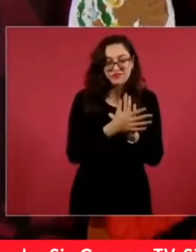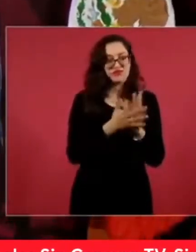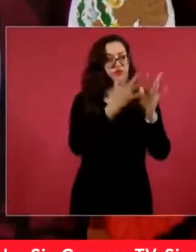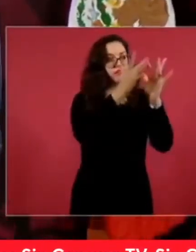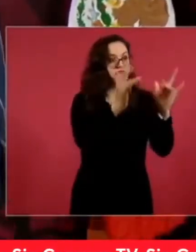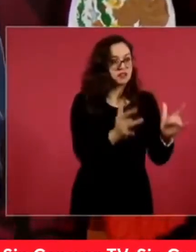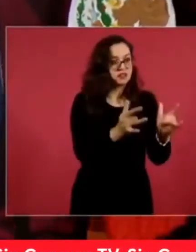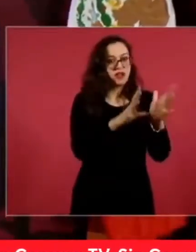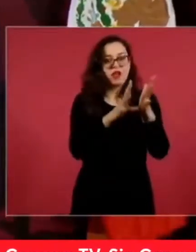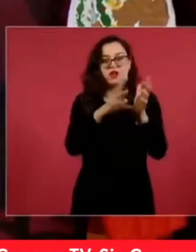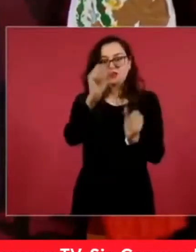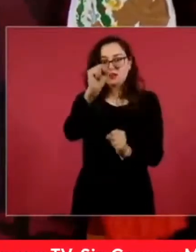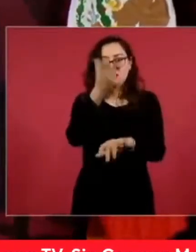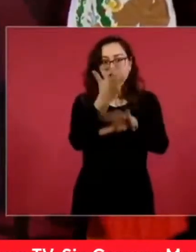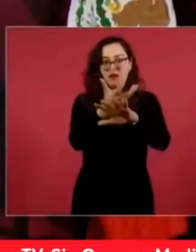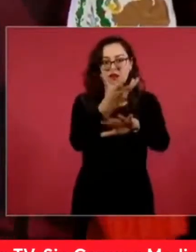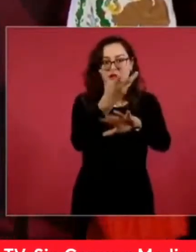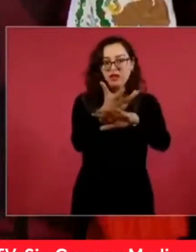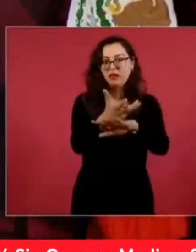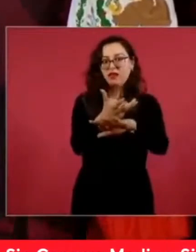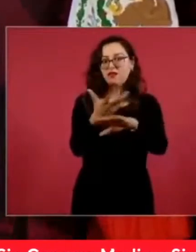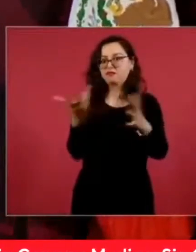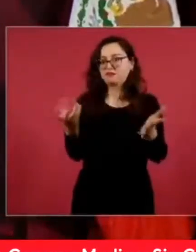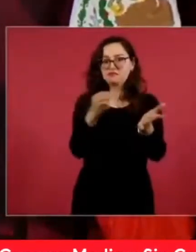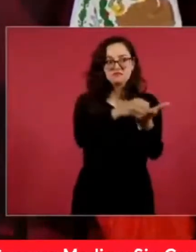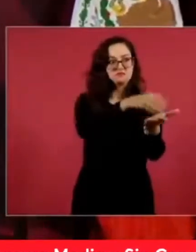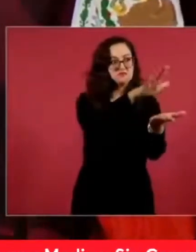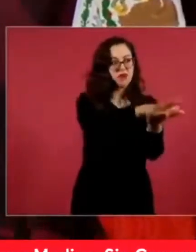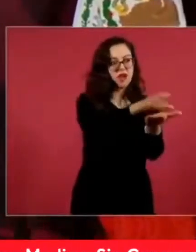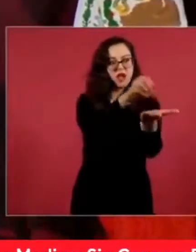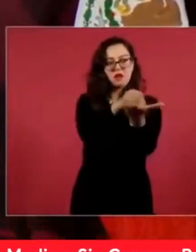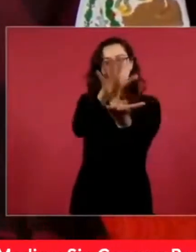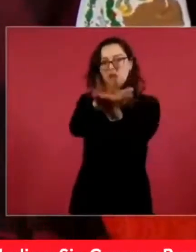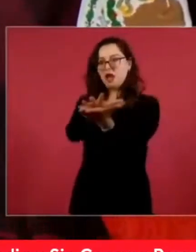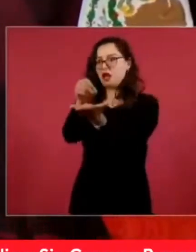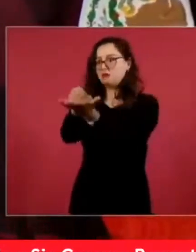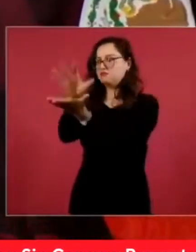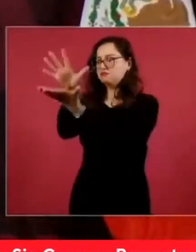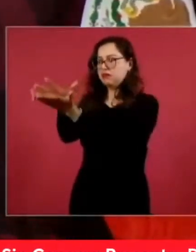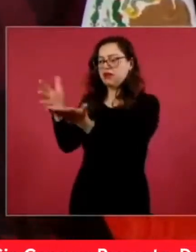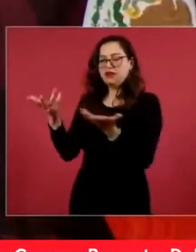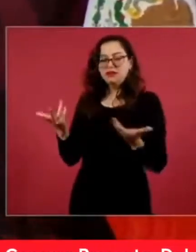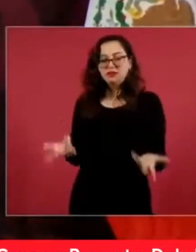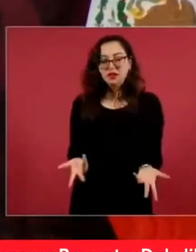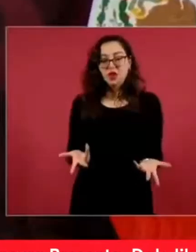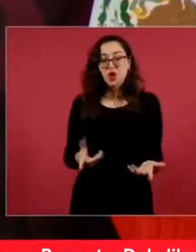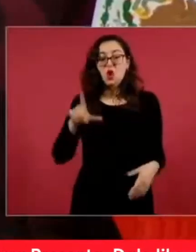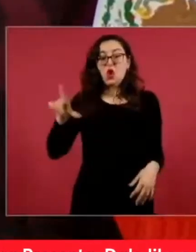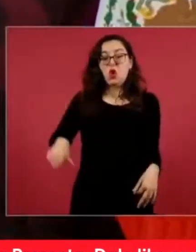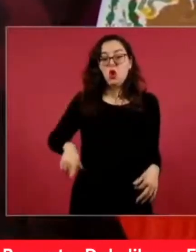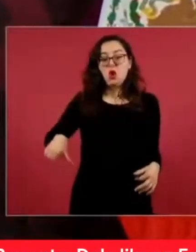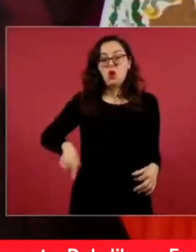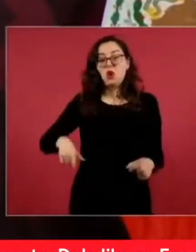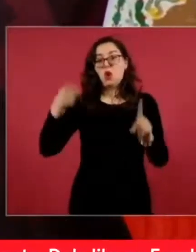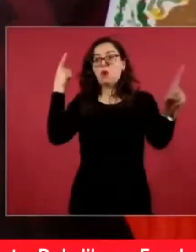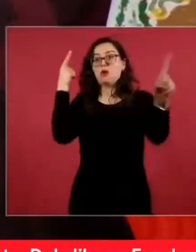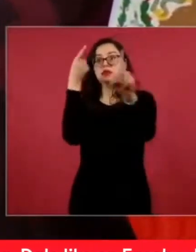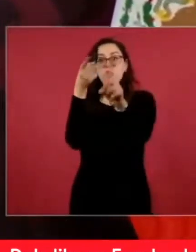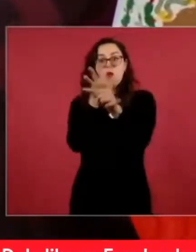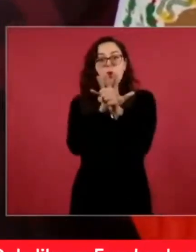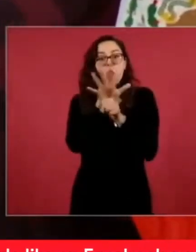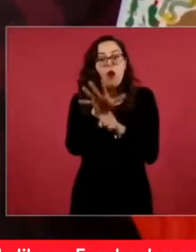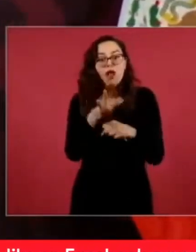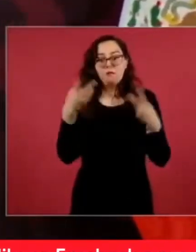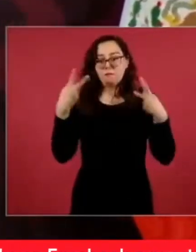en la estadounidense. El principal objetivo del gobierno es conseguir la felicidad del